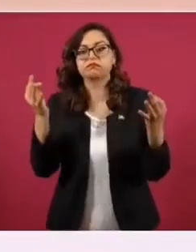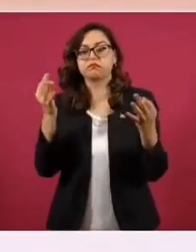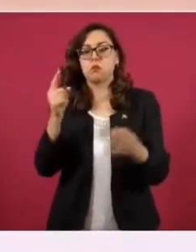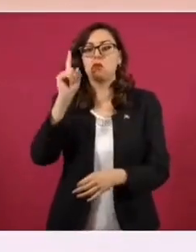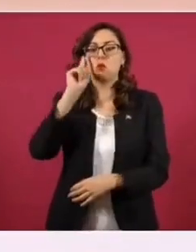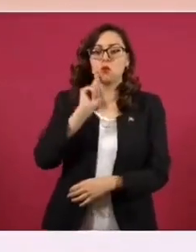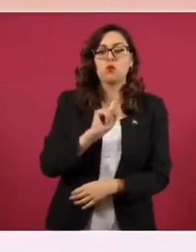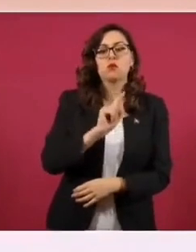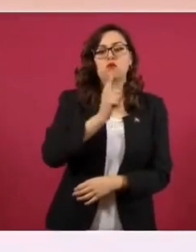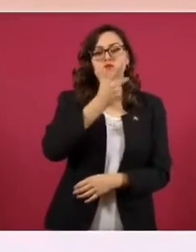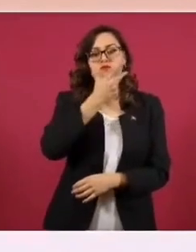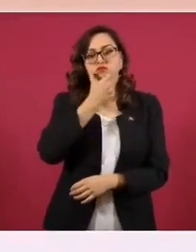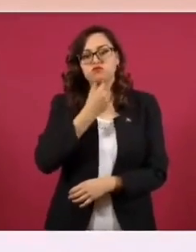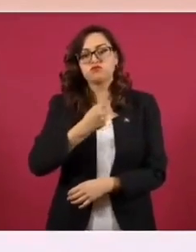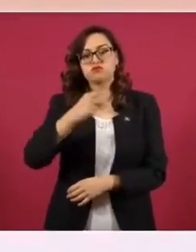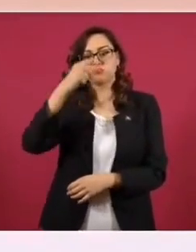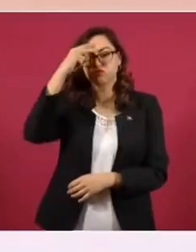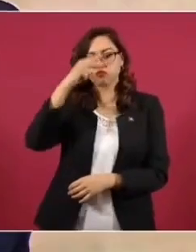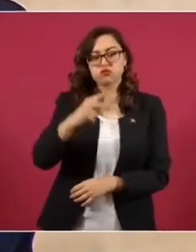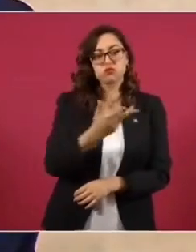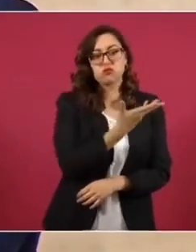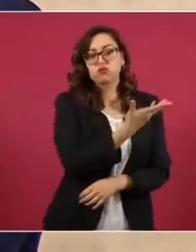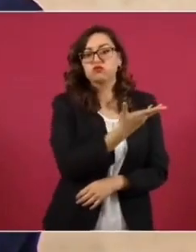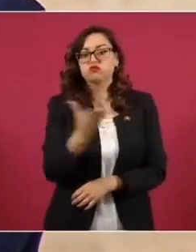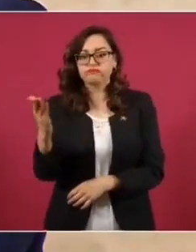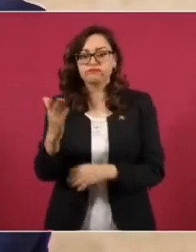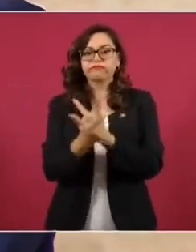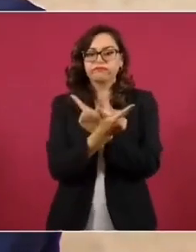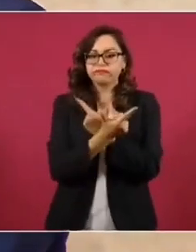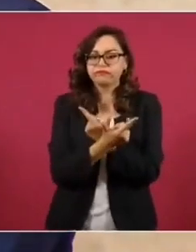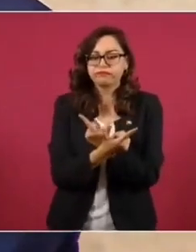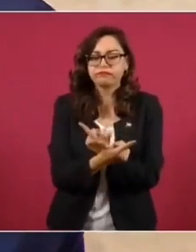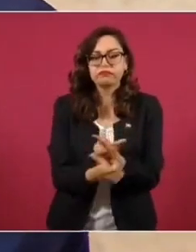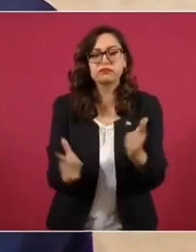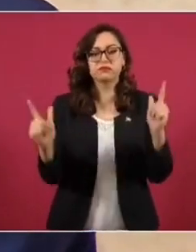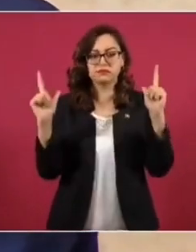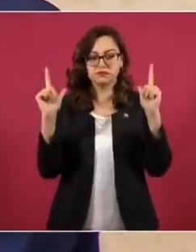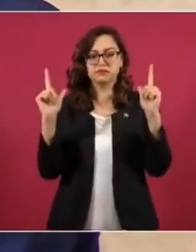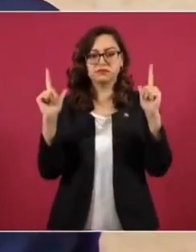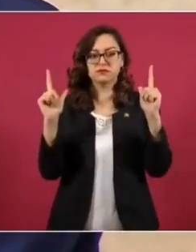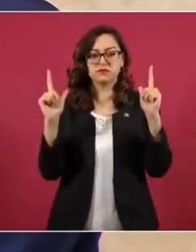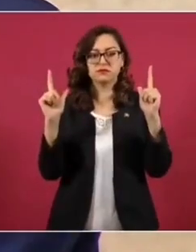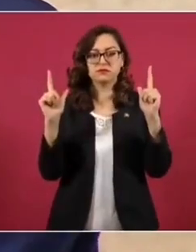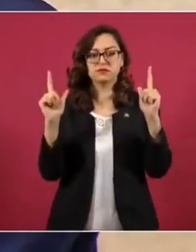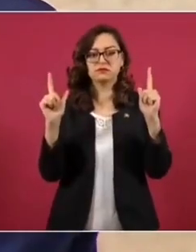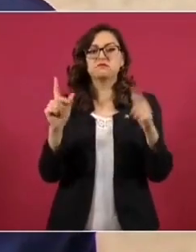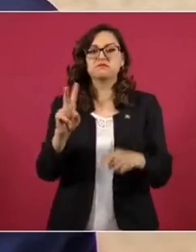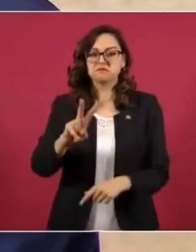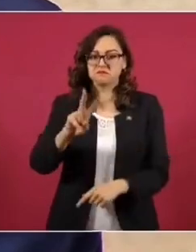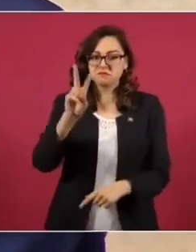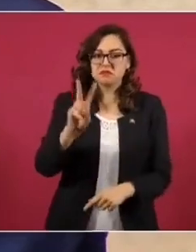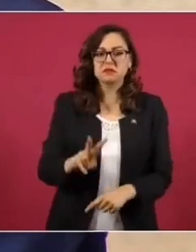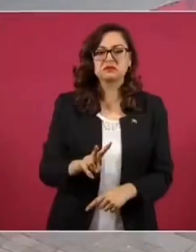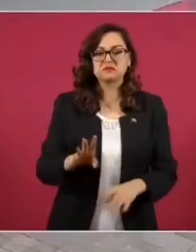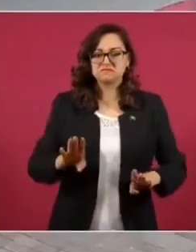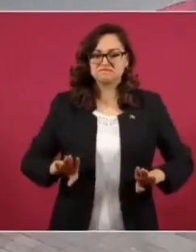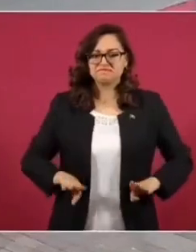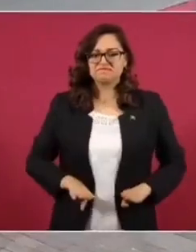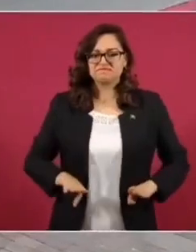hombres libres personas de convicciones